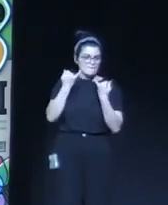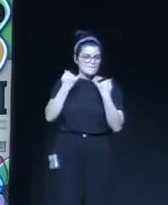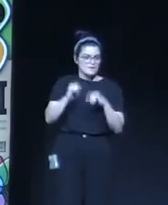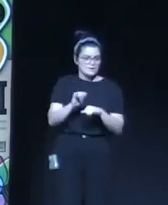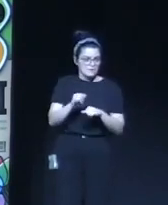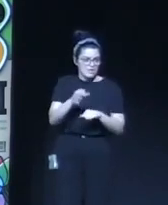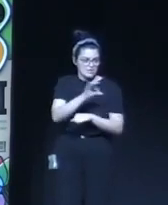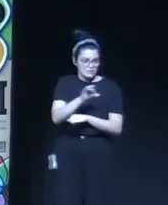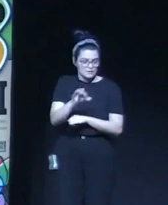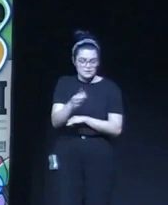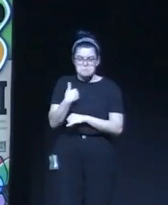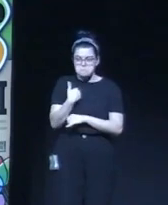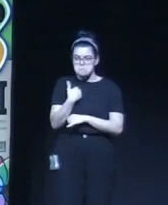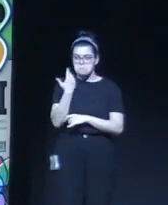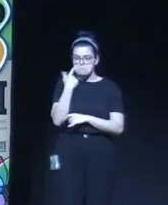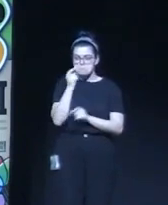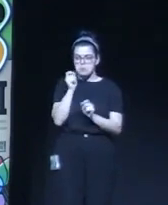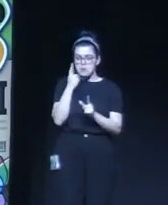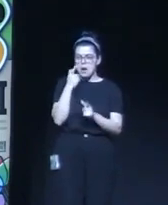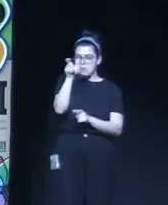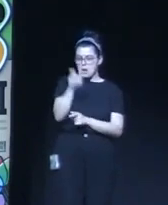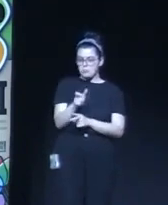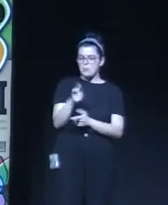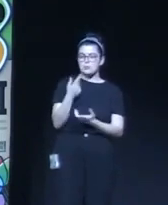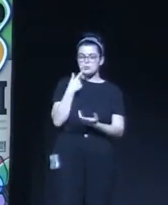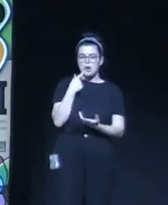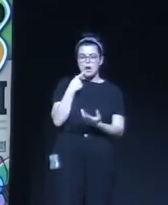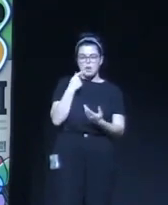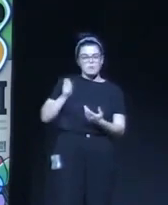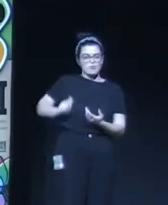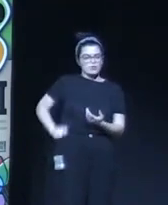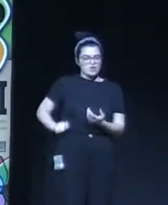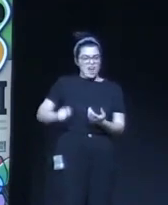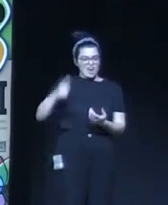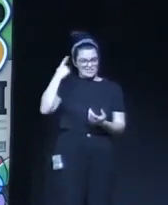que era una persona que solvente, vamos, que sabía lo que